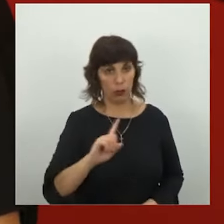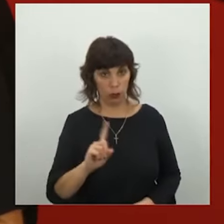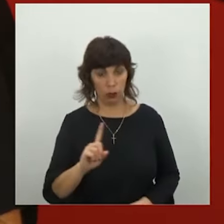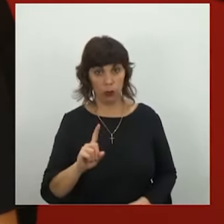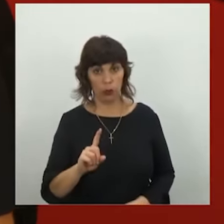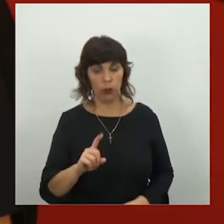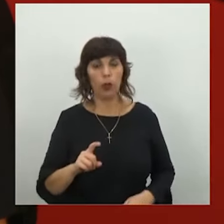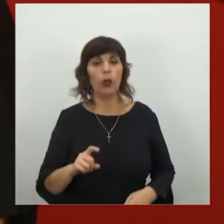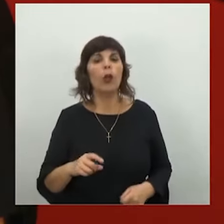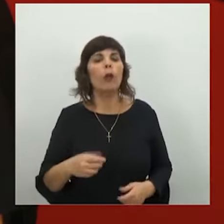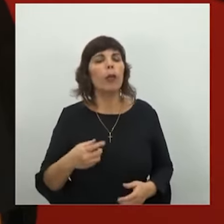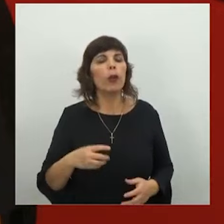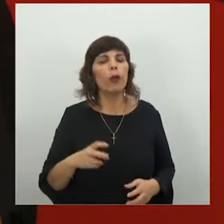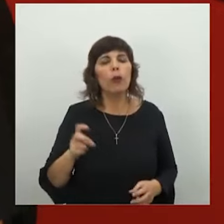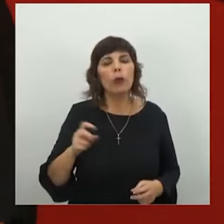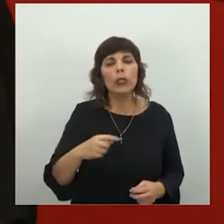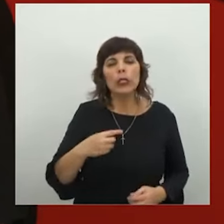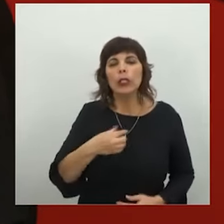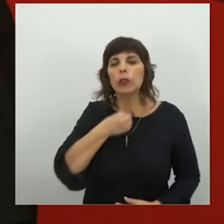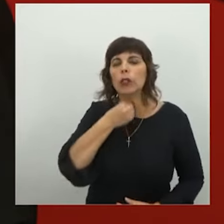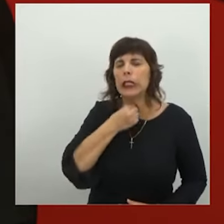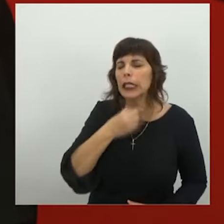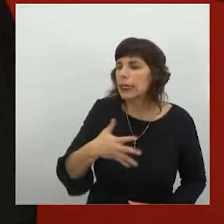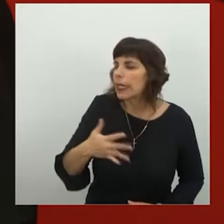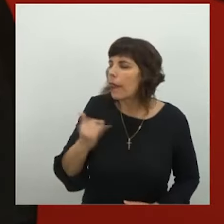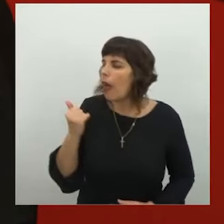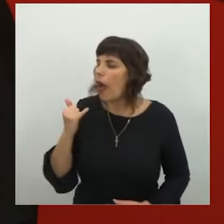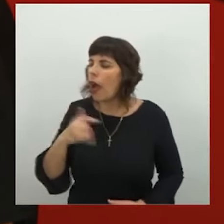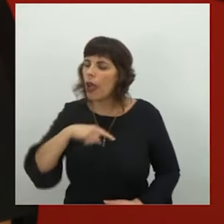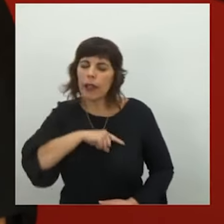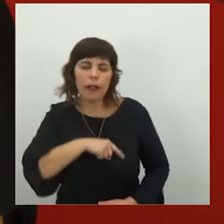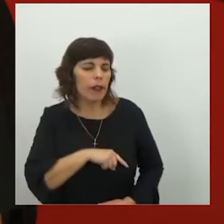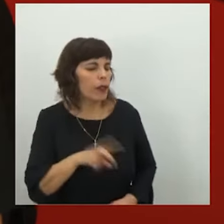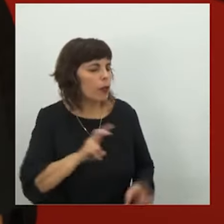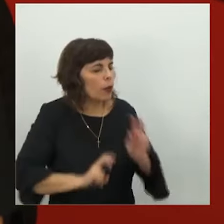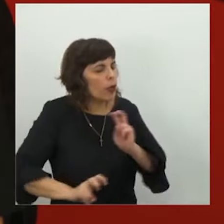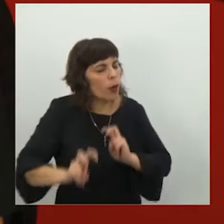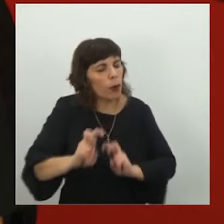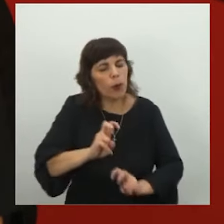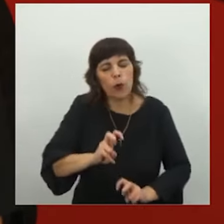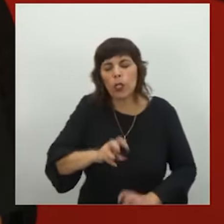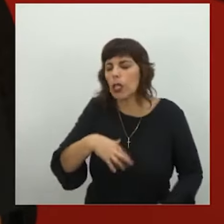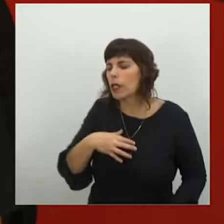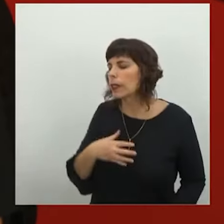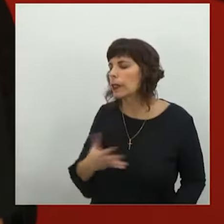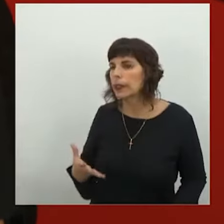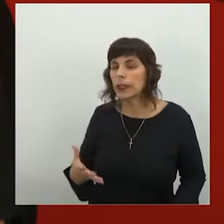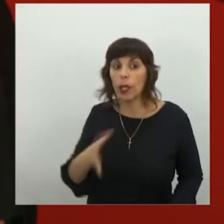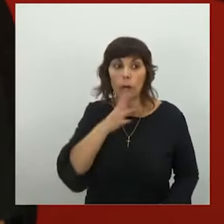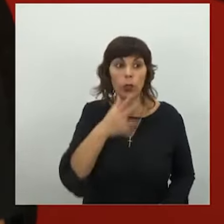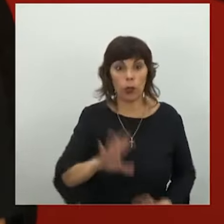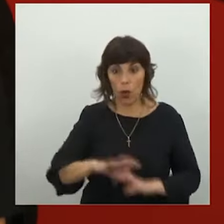búsqueda interior, una sed interior. Tú sabes que hay un agua que el mundo no te puede dar.